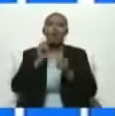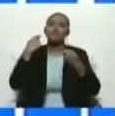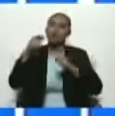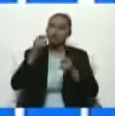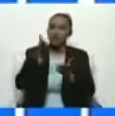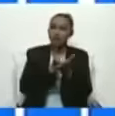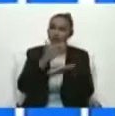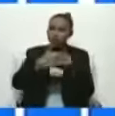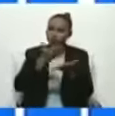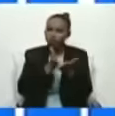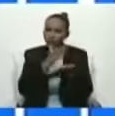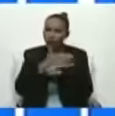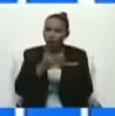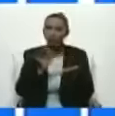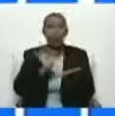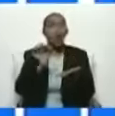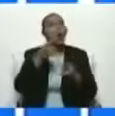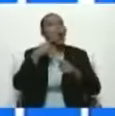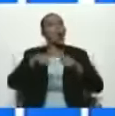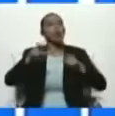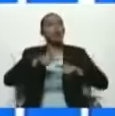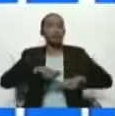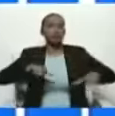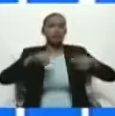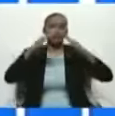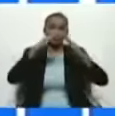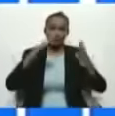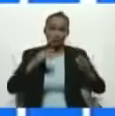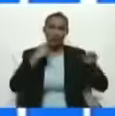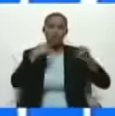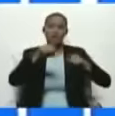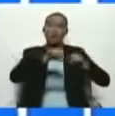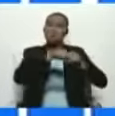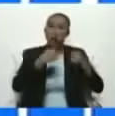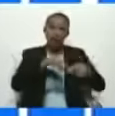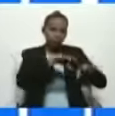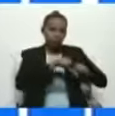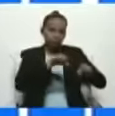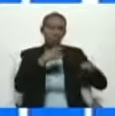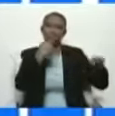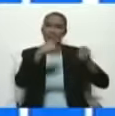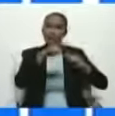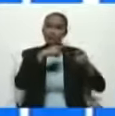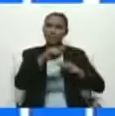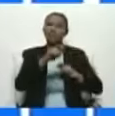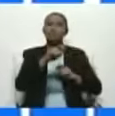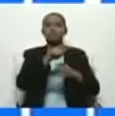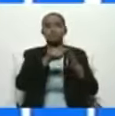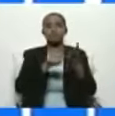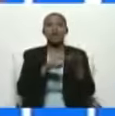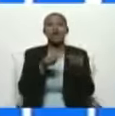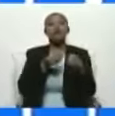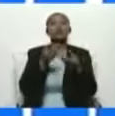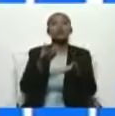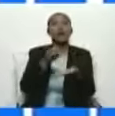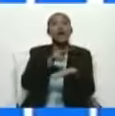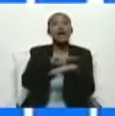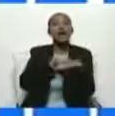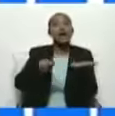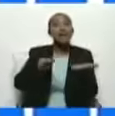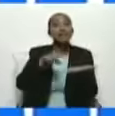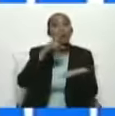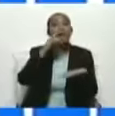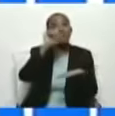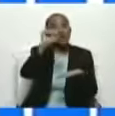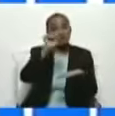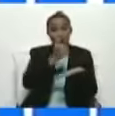emprendedor que montó una panadería en su casa en Juan Griego, la emprendedora, que recibió un crédito del presidente Maduro para montar su panadería.